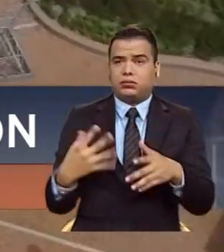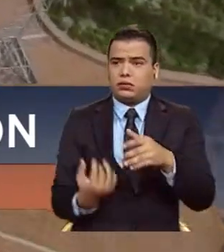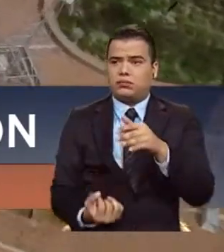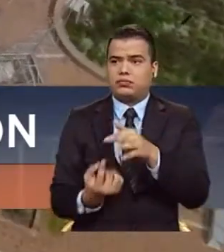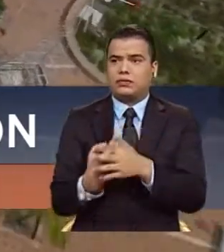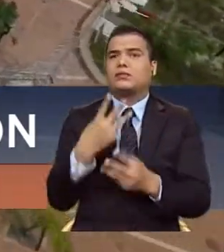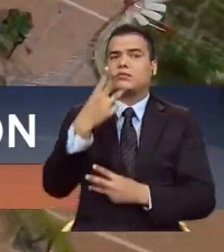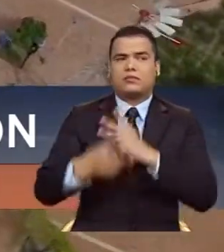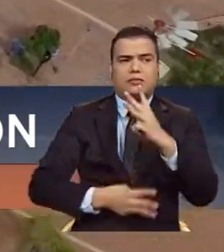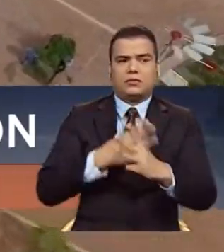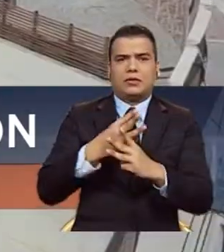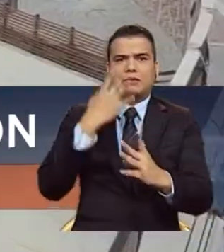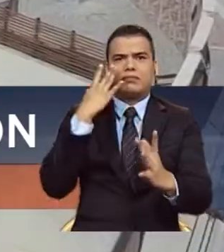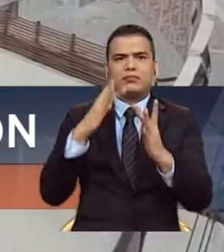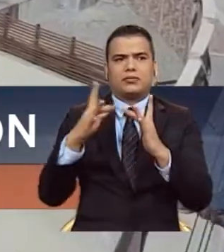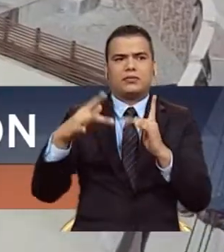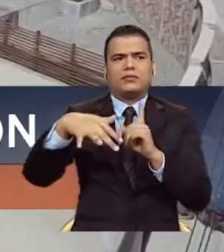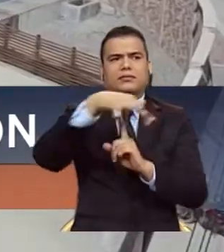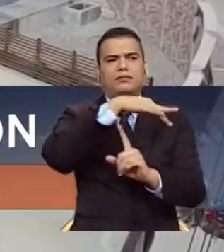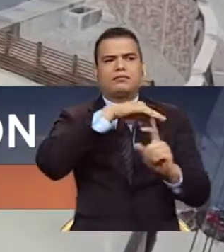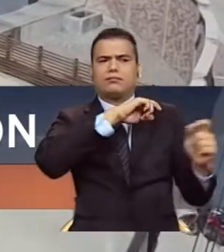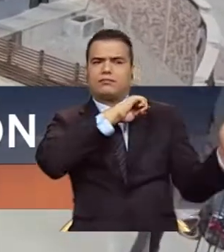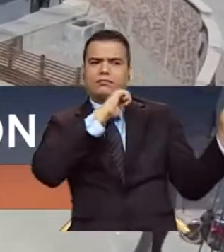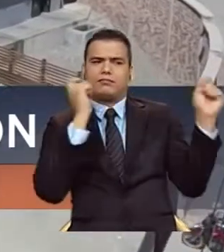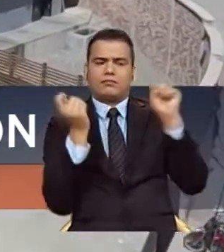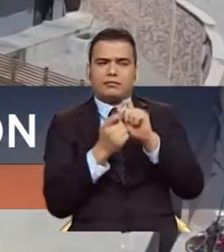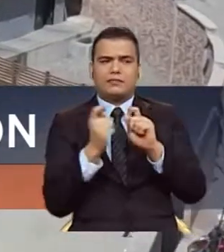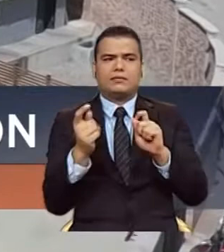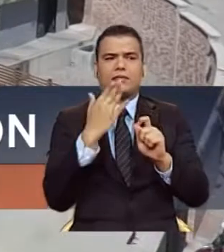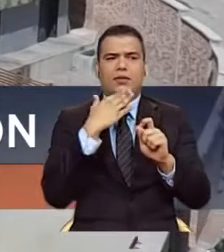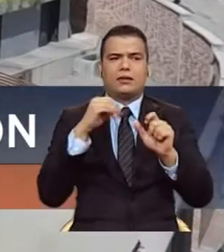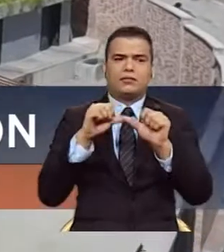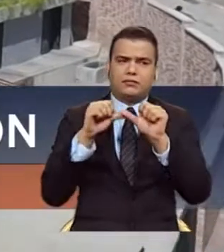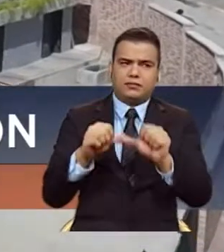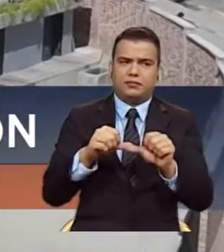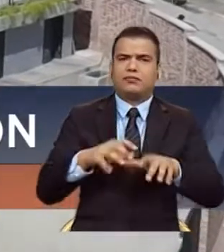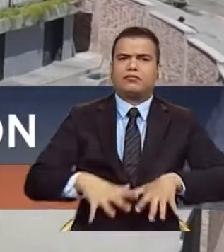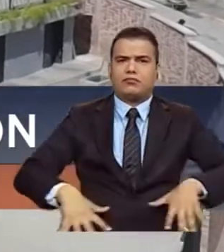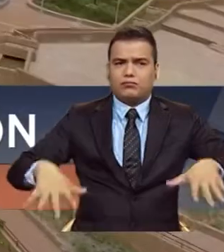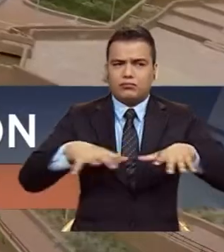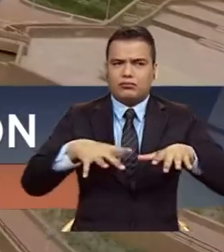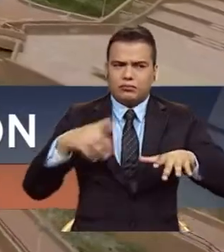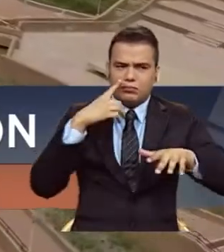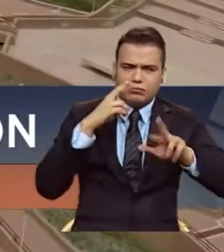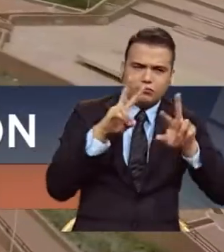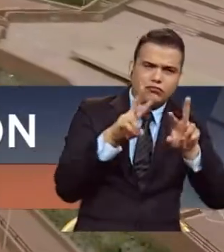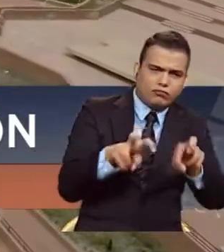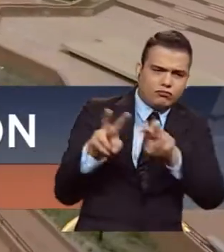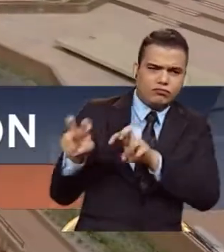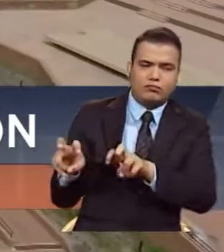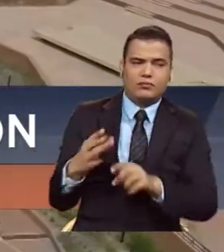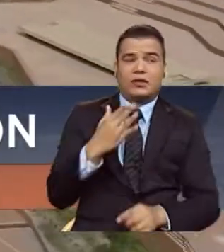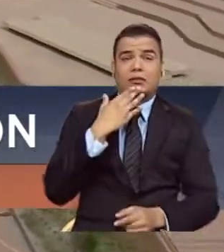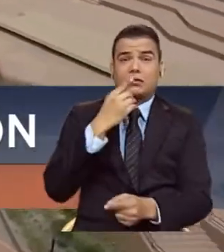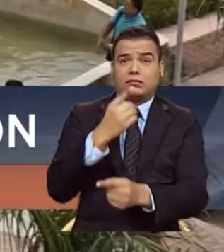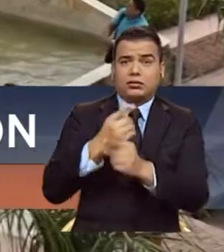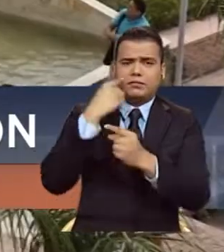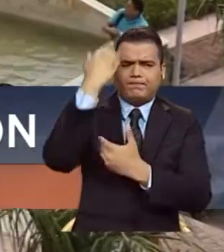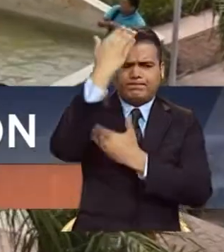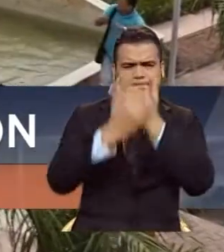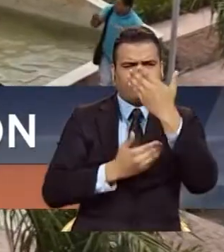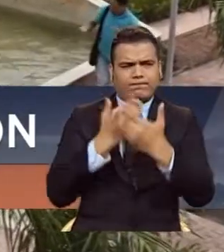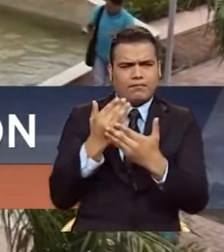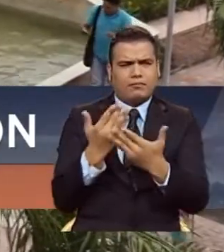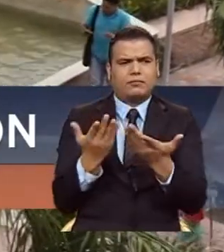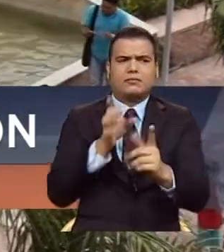mundo que es acorde con el cambio climático. La estabilidad del terreno y estudios geotécnicos hicieron parte del análisis riguroso que